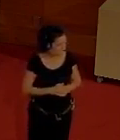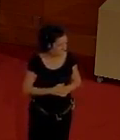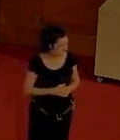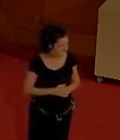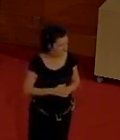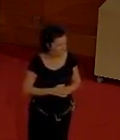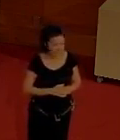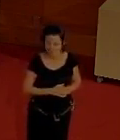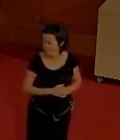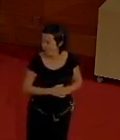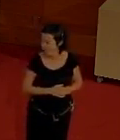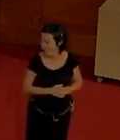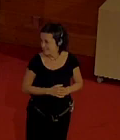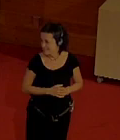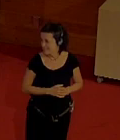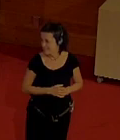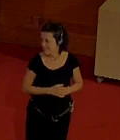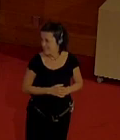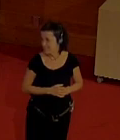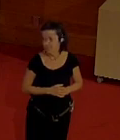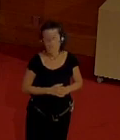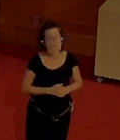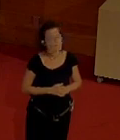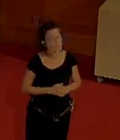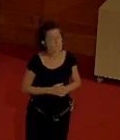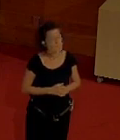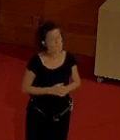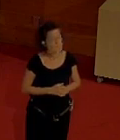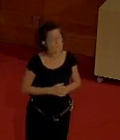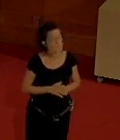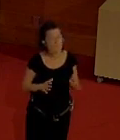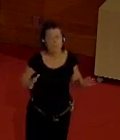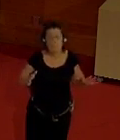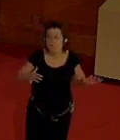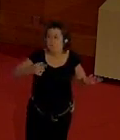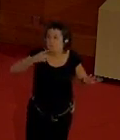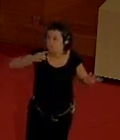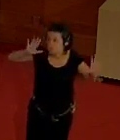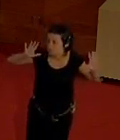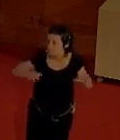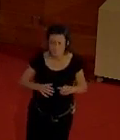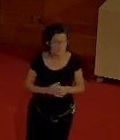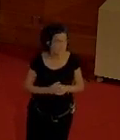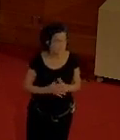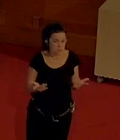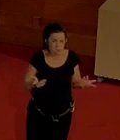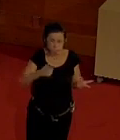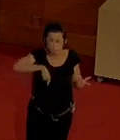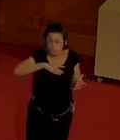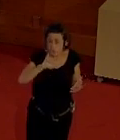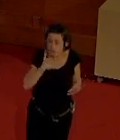bien claro mi tentación No sé digo yo eh No sé tenemos que hacer algo